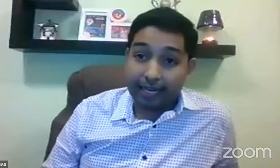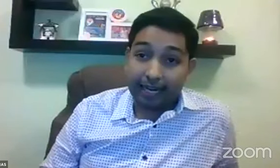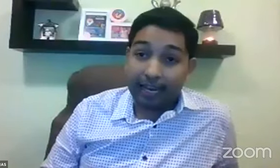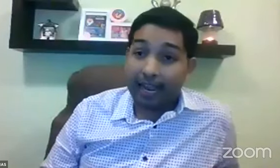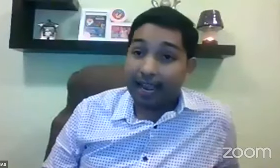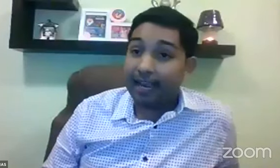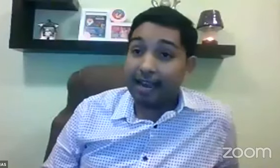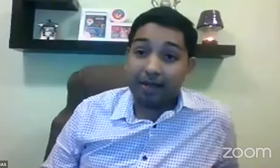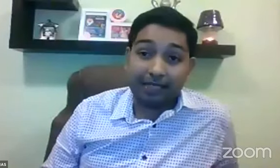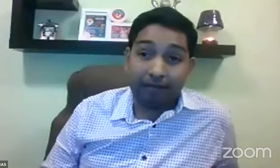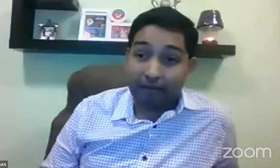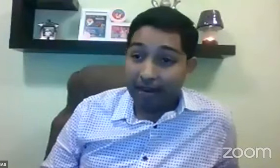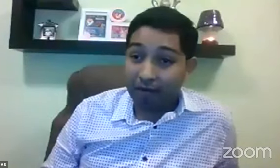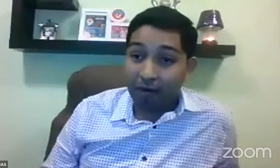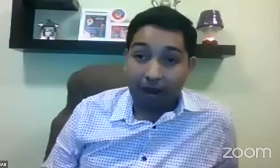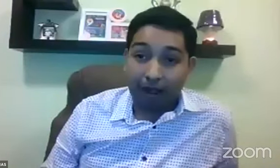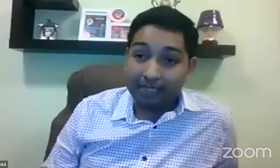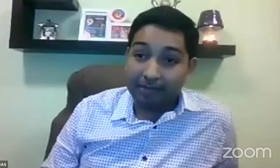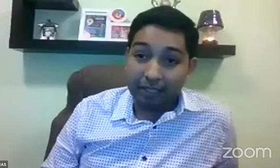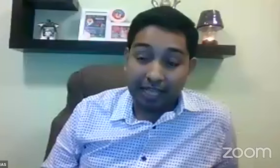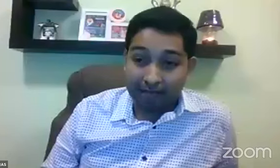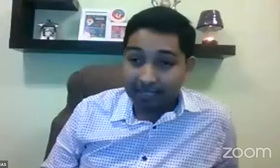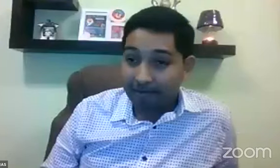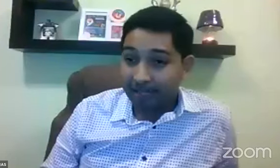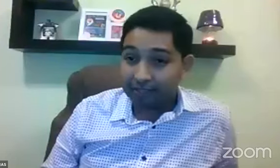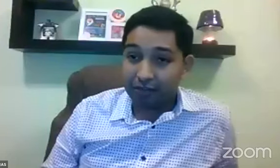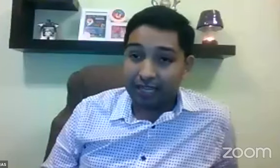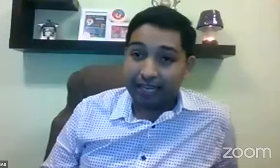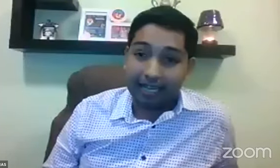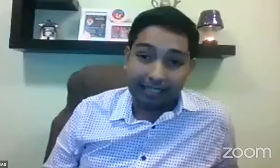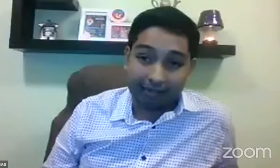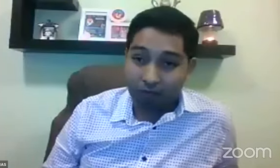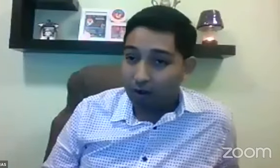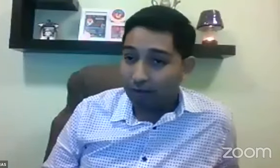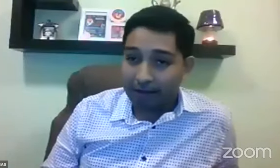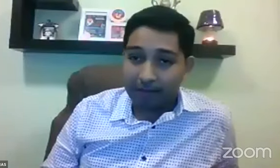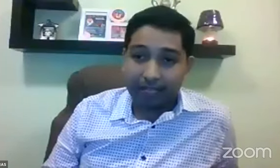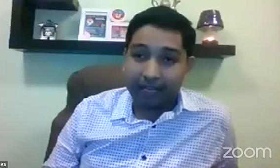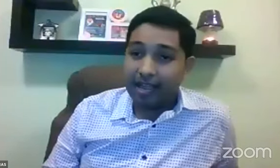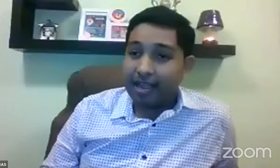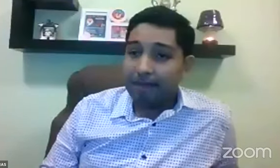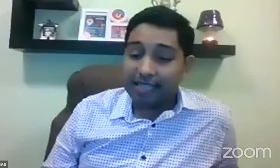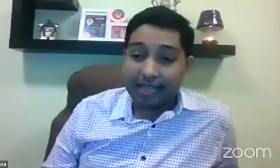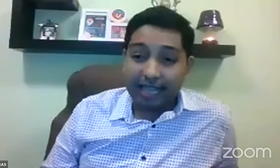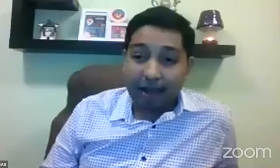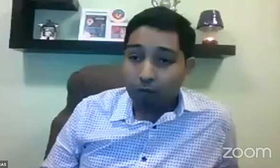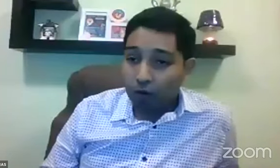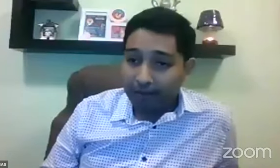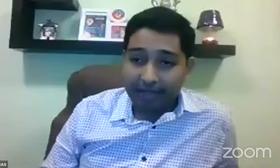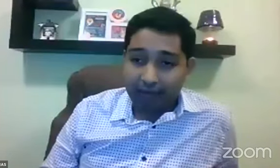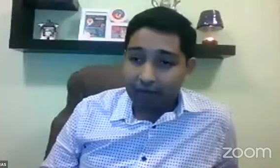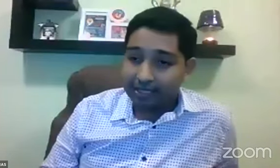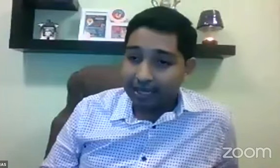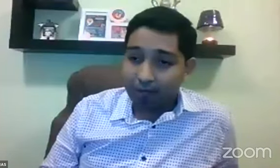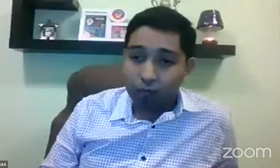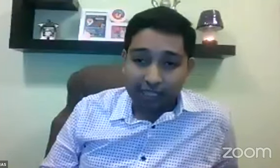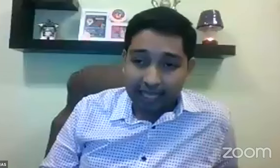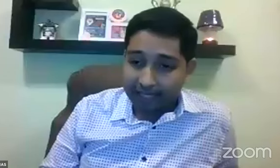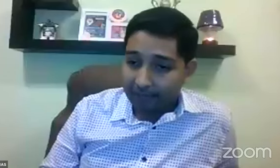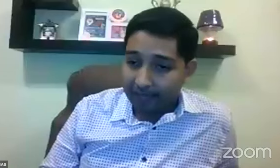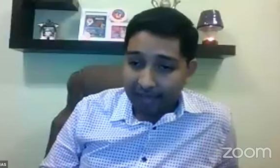podía hacer en el mes de febrero o a principios del mes de marzo, que les vuelvo a repetir, me sentía muy limitado a